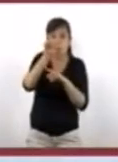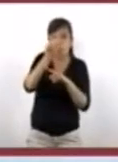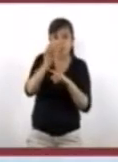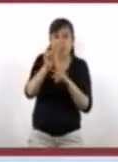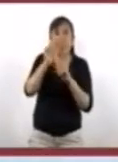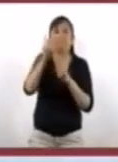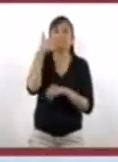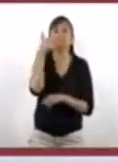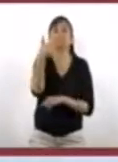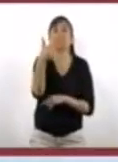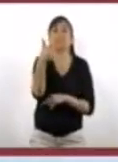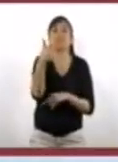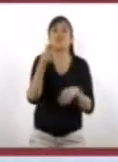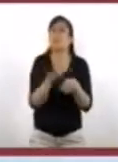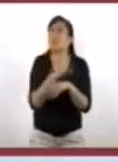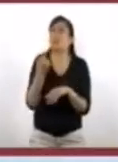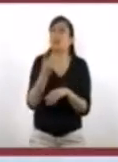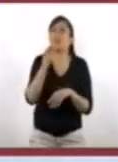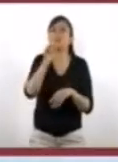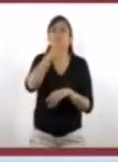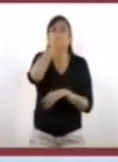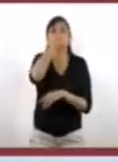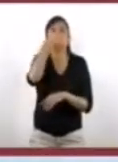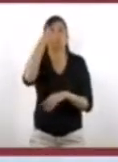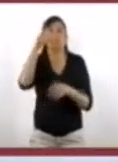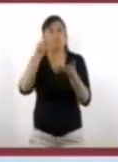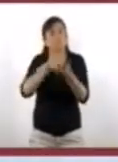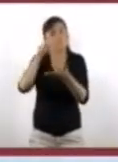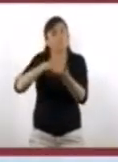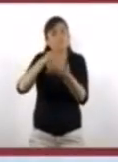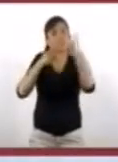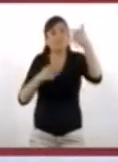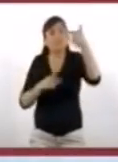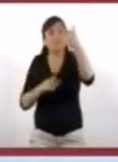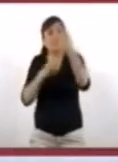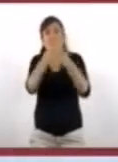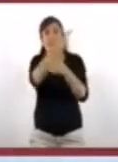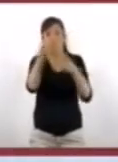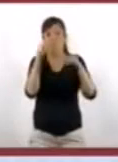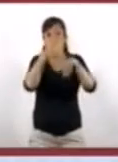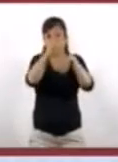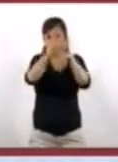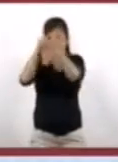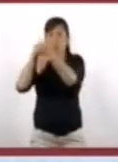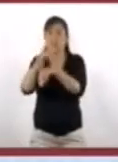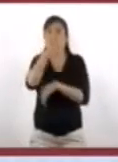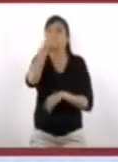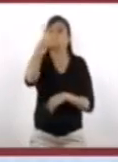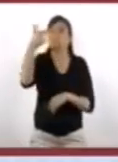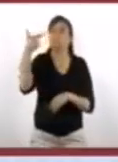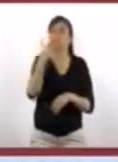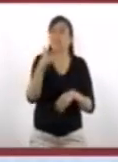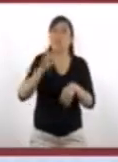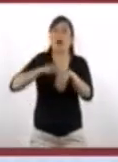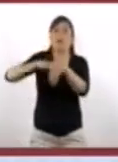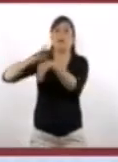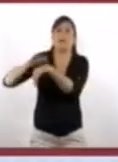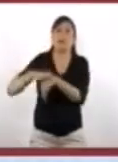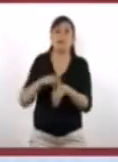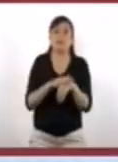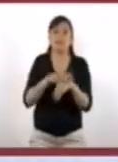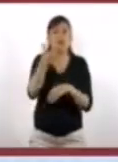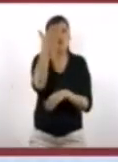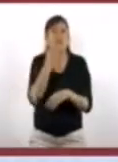es igual a 7. Es la única medida de tendencia central que es posible calcular sin hacer